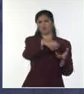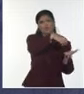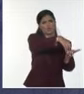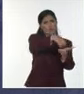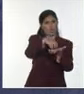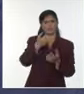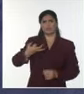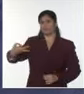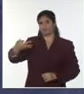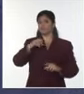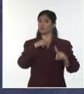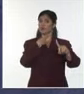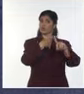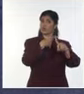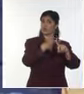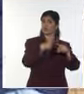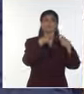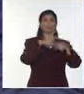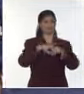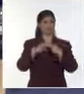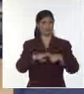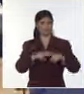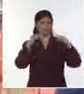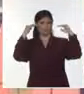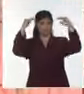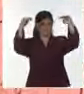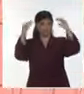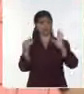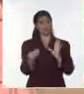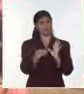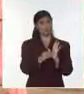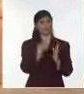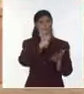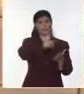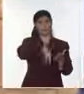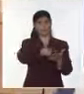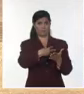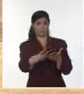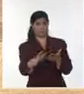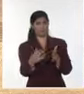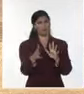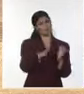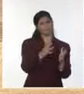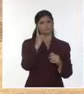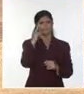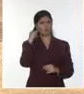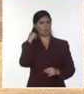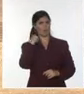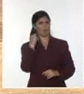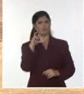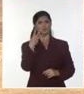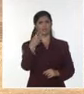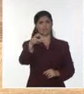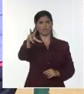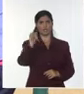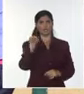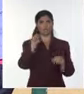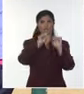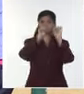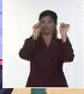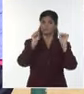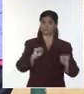municipio de Cruces, son parte del cronograma que prevé ejecutar en poco más de un año 3 nuevas instalaciones de